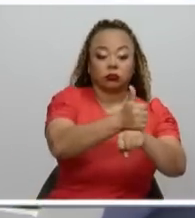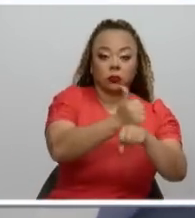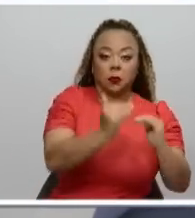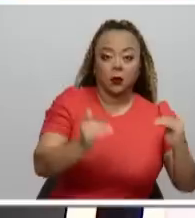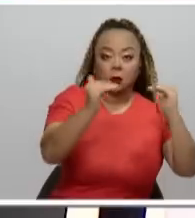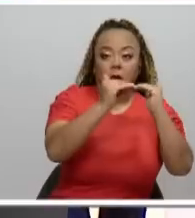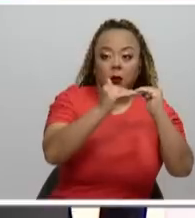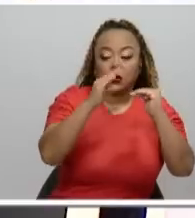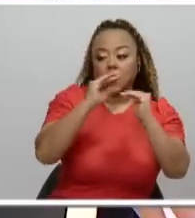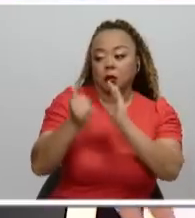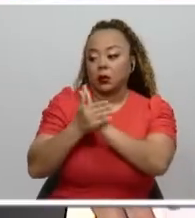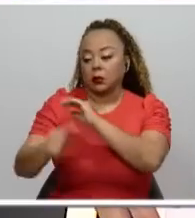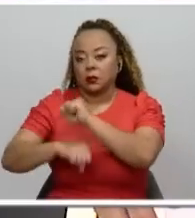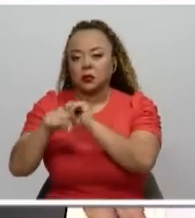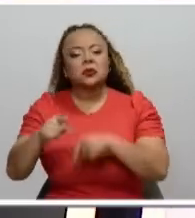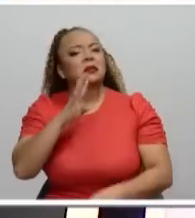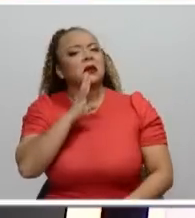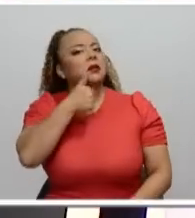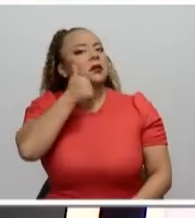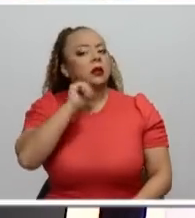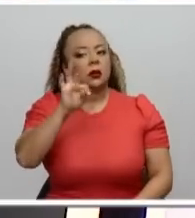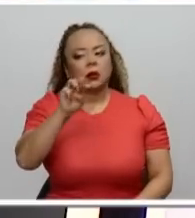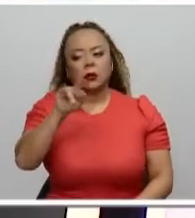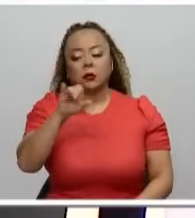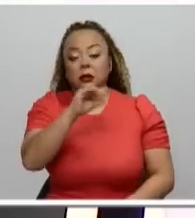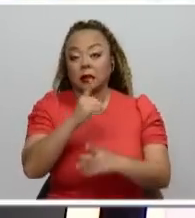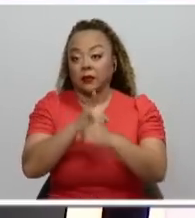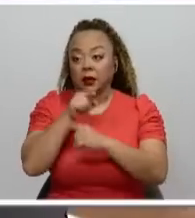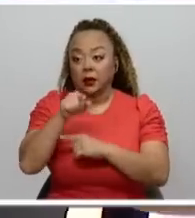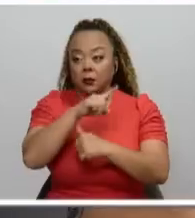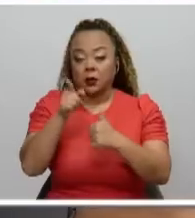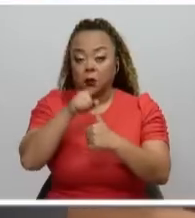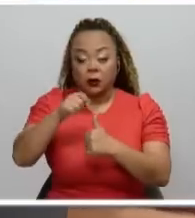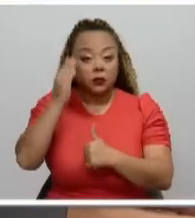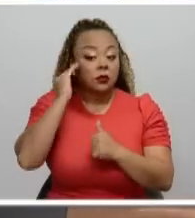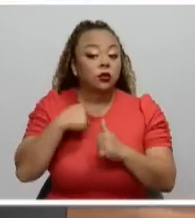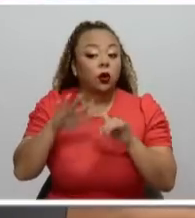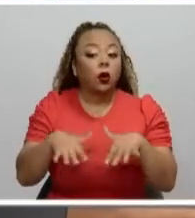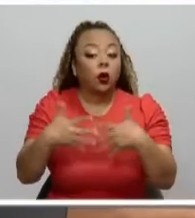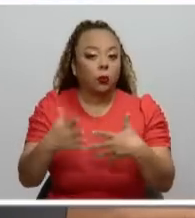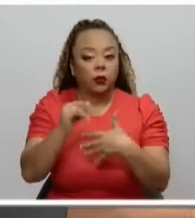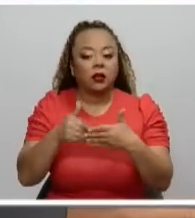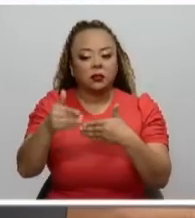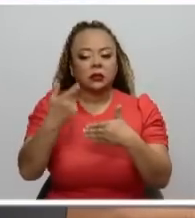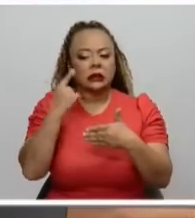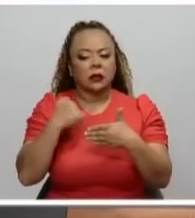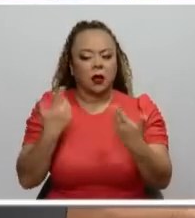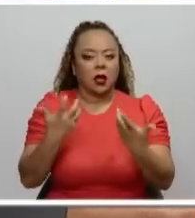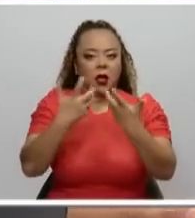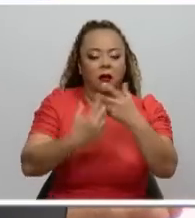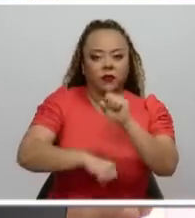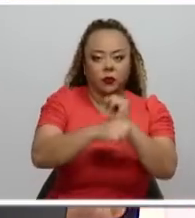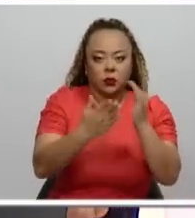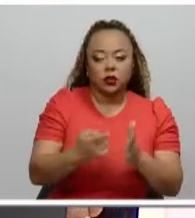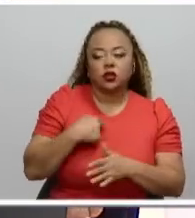que ayer ustedes lo están hablando con Tomás y Tomás defendía él primero tengo que saber cómo voy a jugar y después si me encaja el futbolista yo